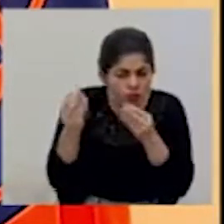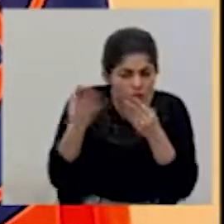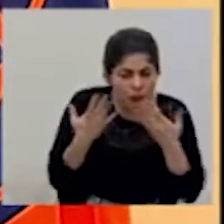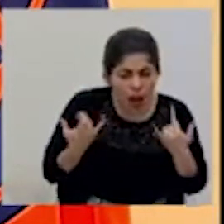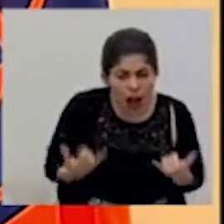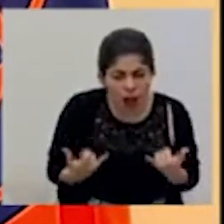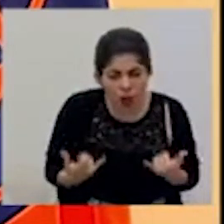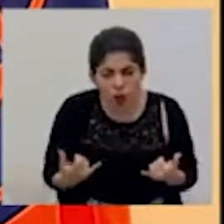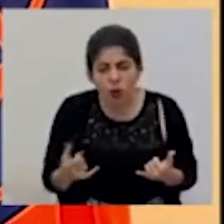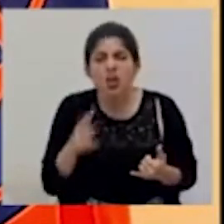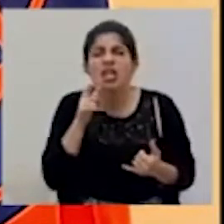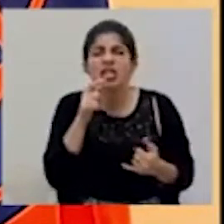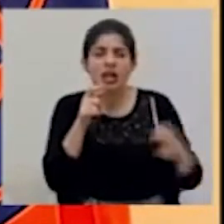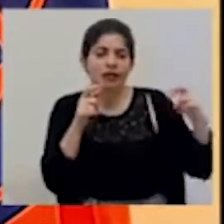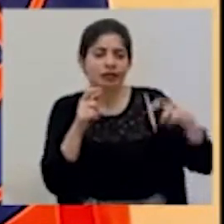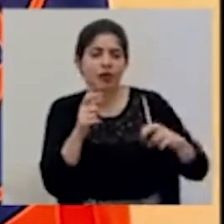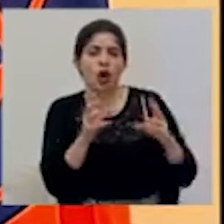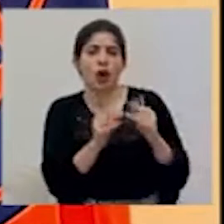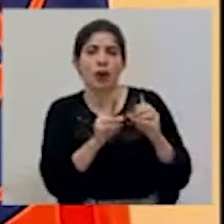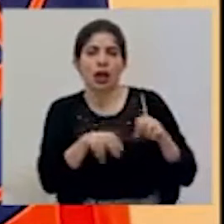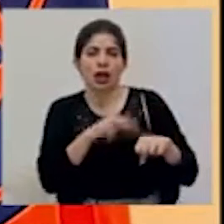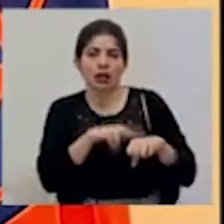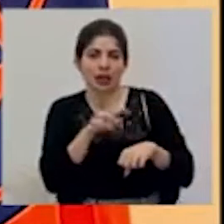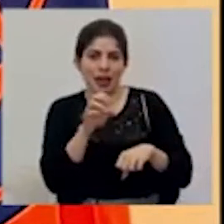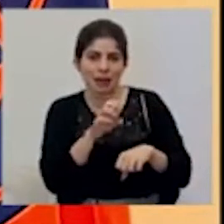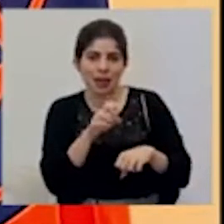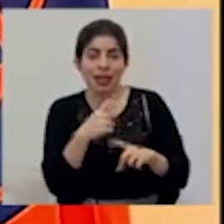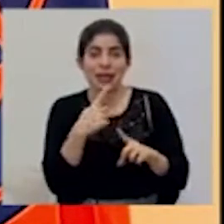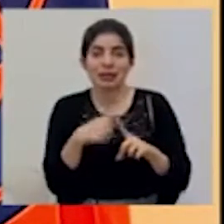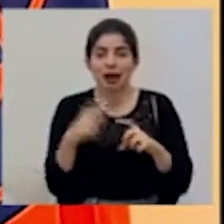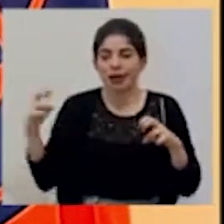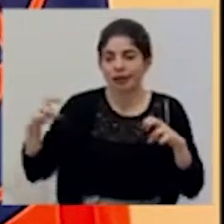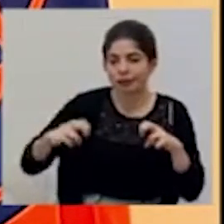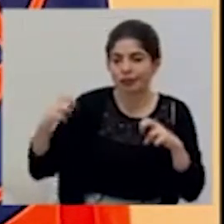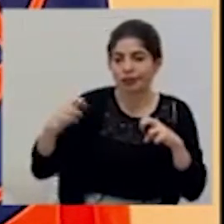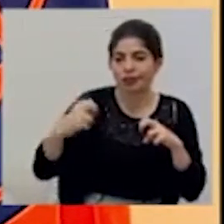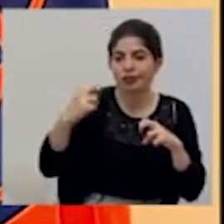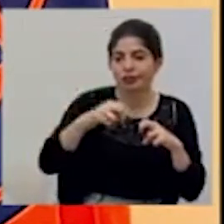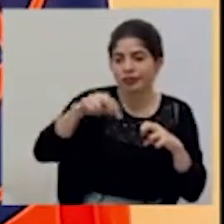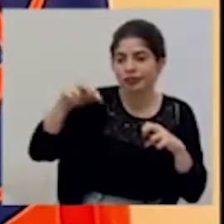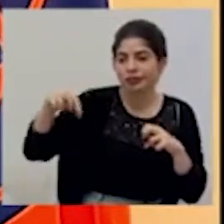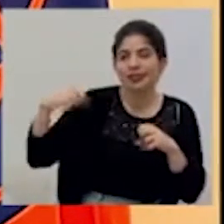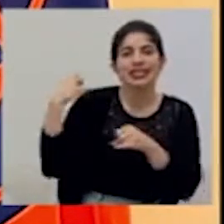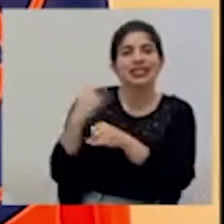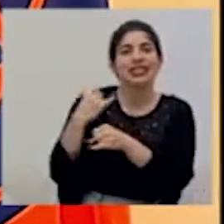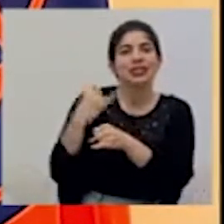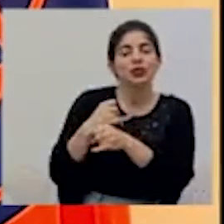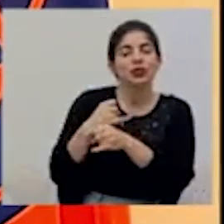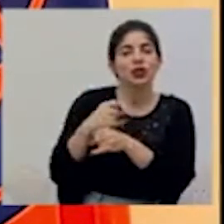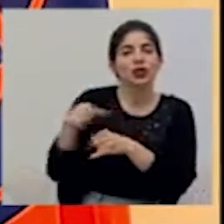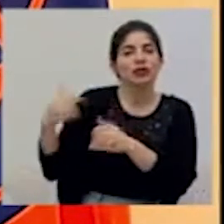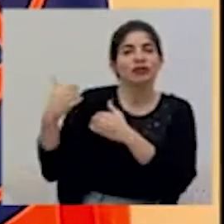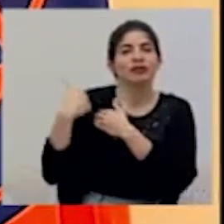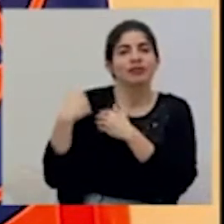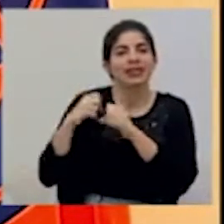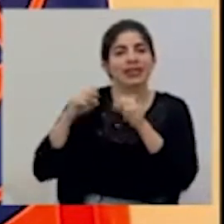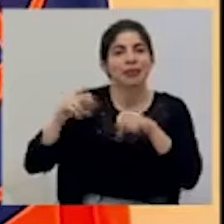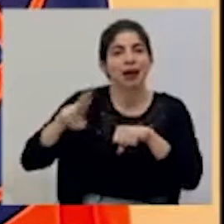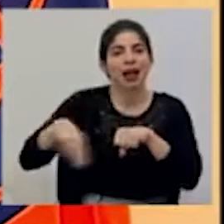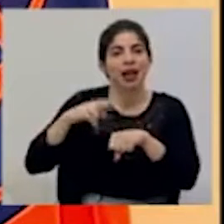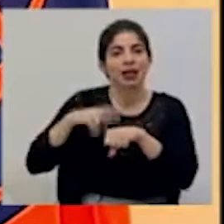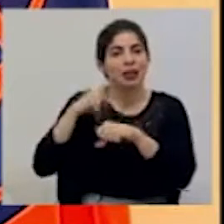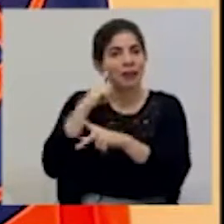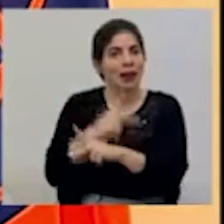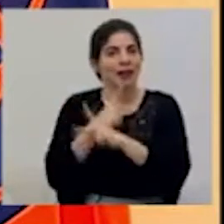con la Comisión Nacional de Emergencia y nosotros a su vez con las instituciones del Sistema Nacional de Gestión de Riesgo para poder determinar